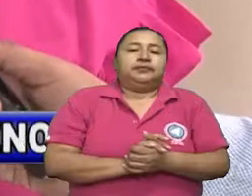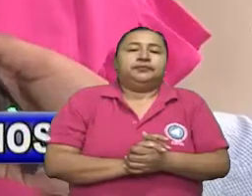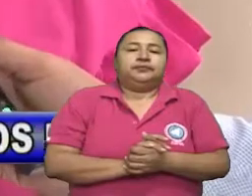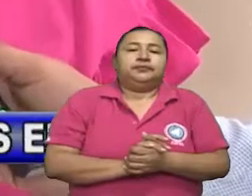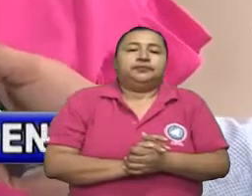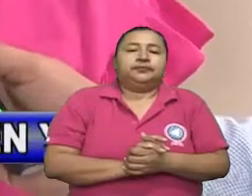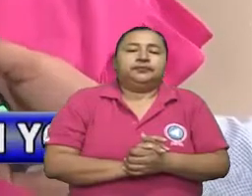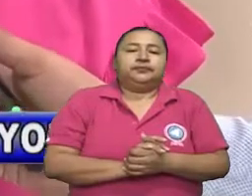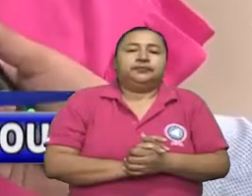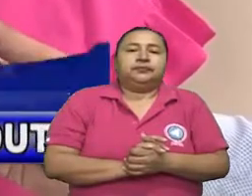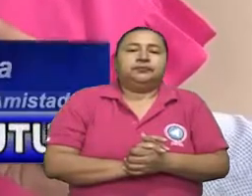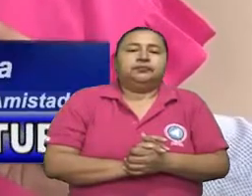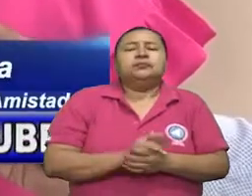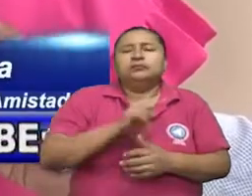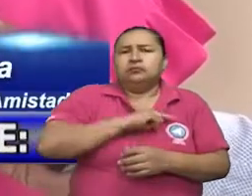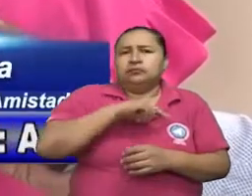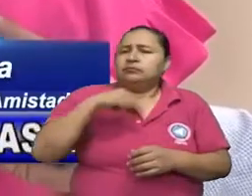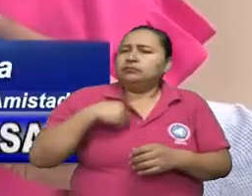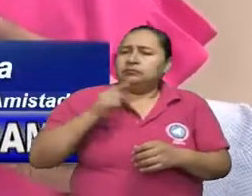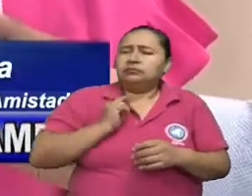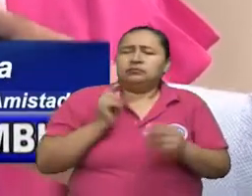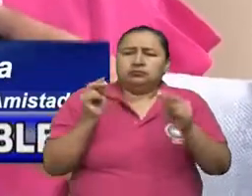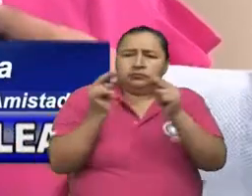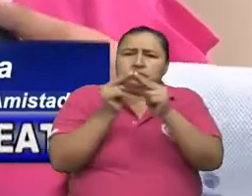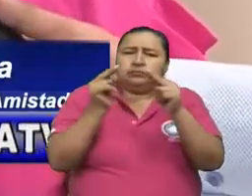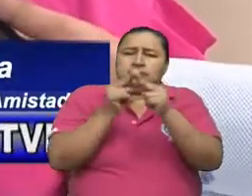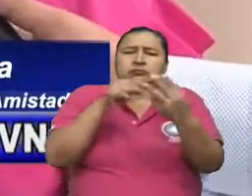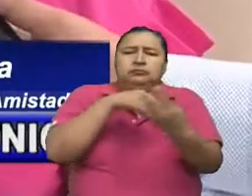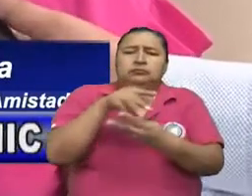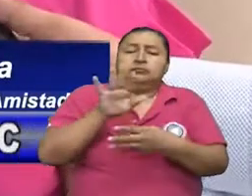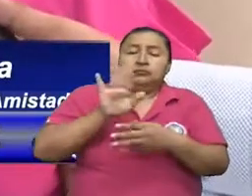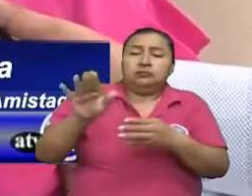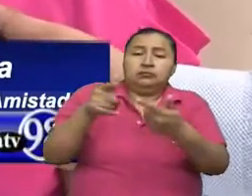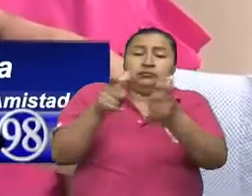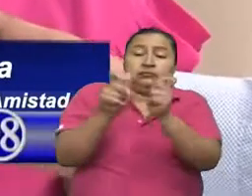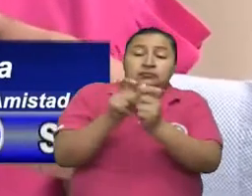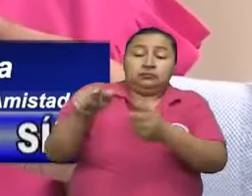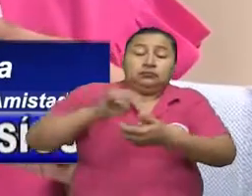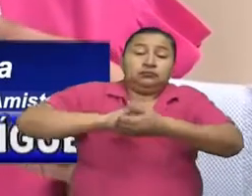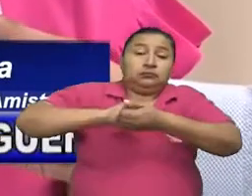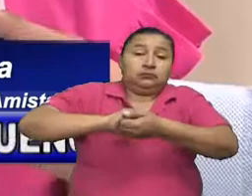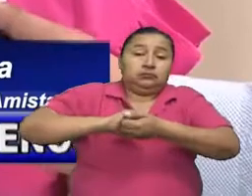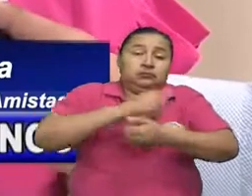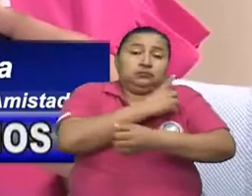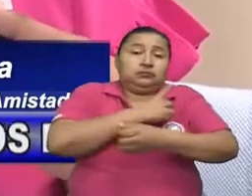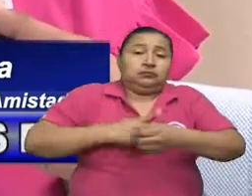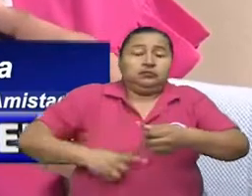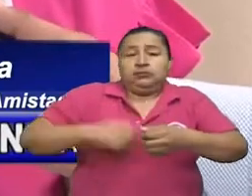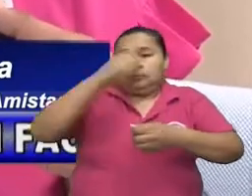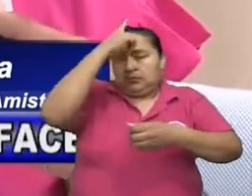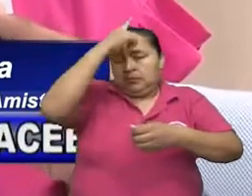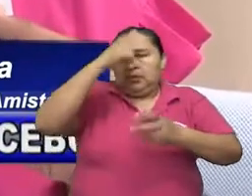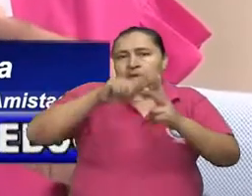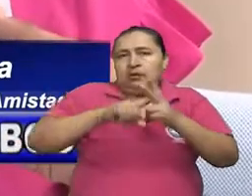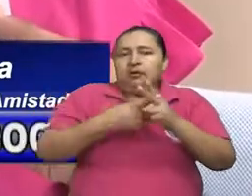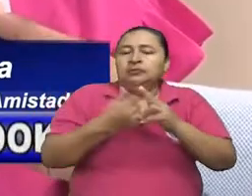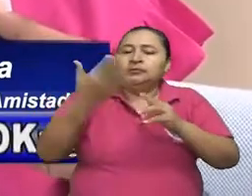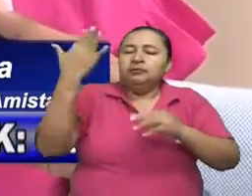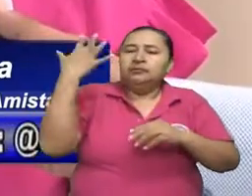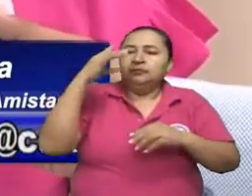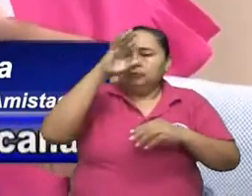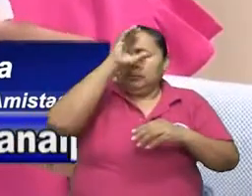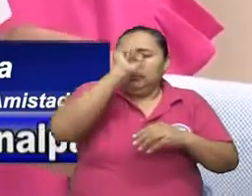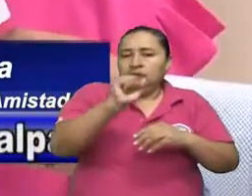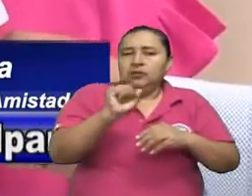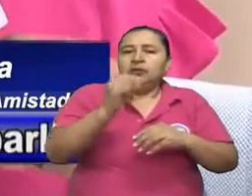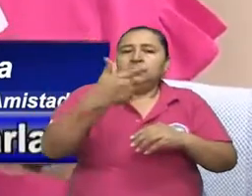hemos tenido bastante acercamiento con el Grupo Parlamentario de Amistad desde que estaba la embajadora Ute